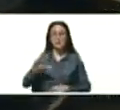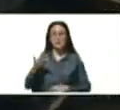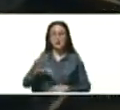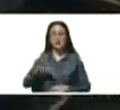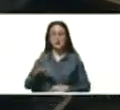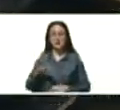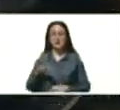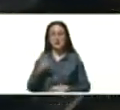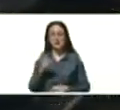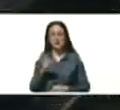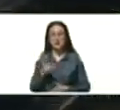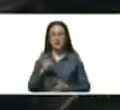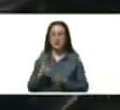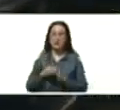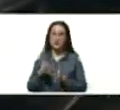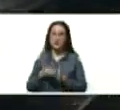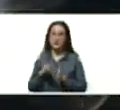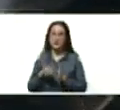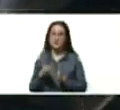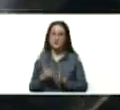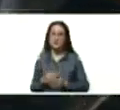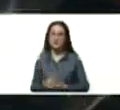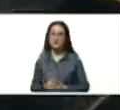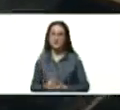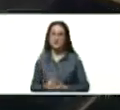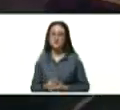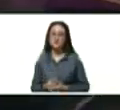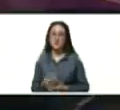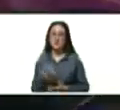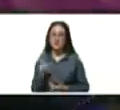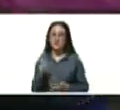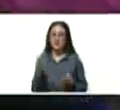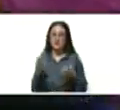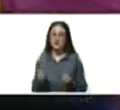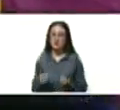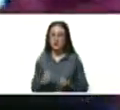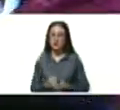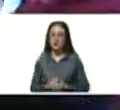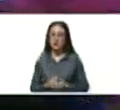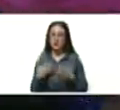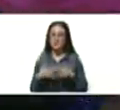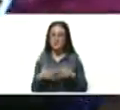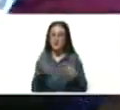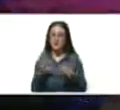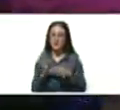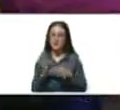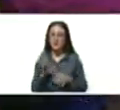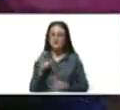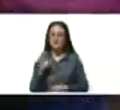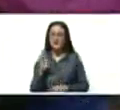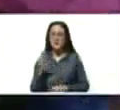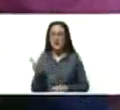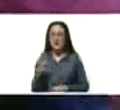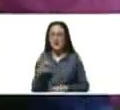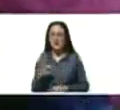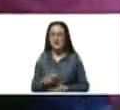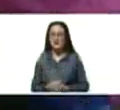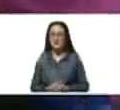en los trenes. Correcto. Que podamos tener la seguridad que nuestra empresa aliada de la CBG